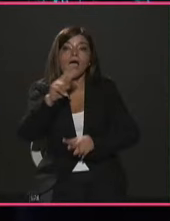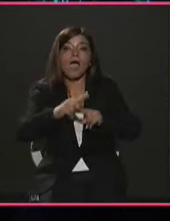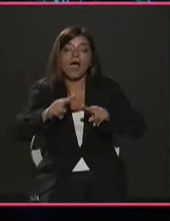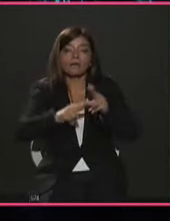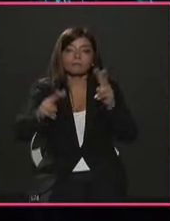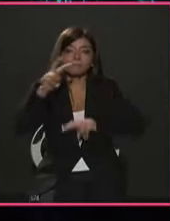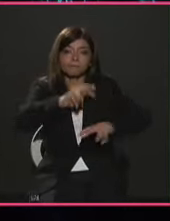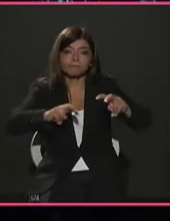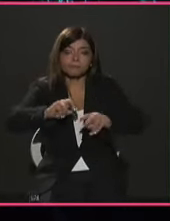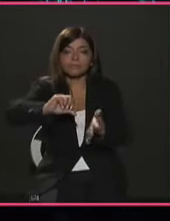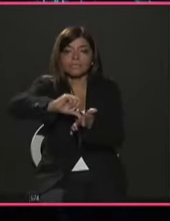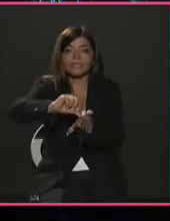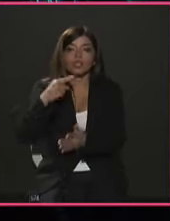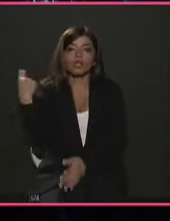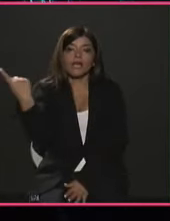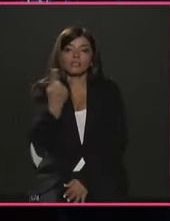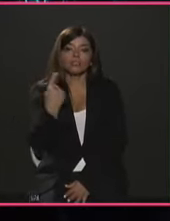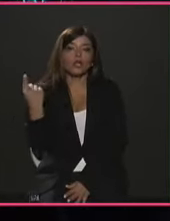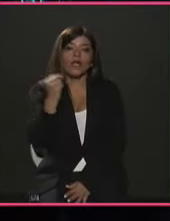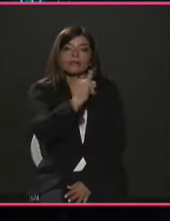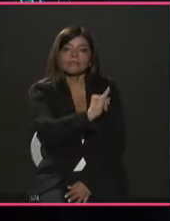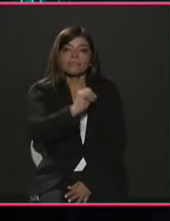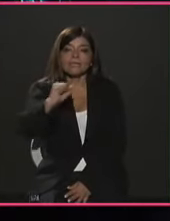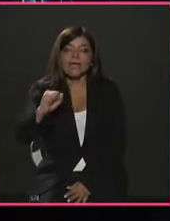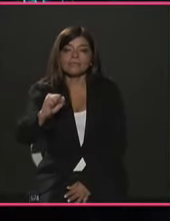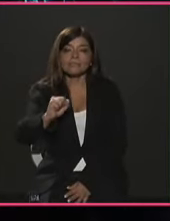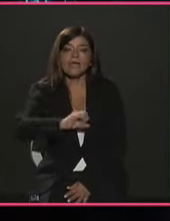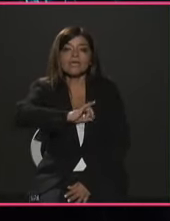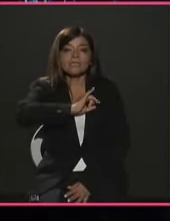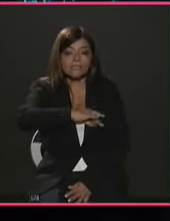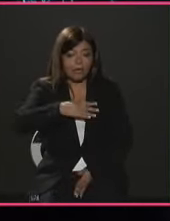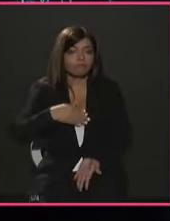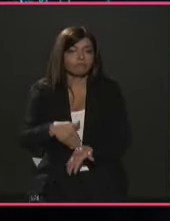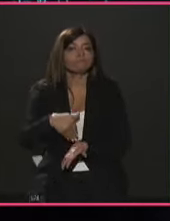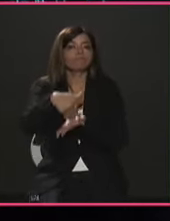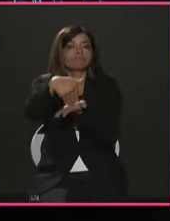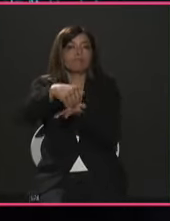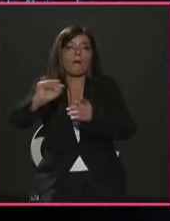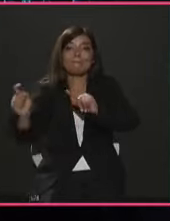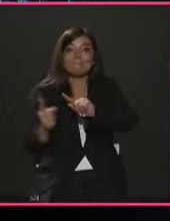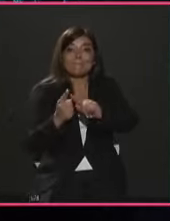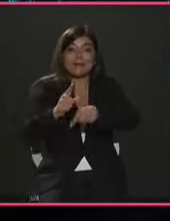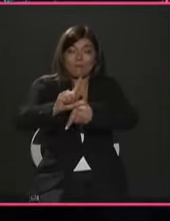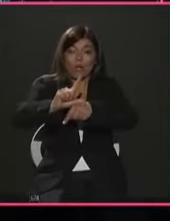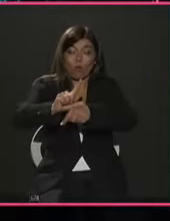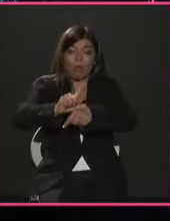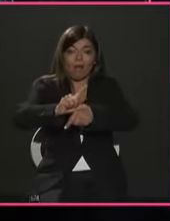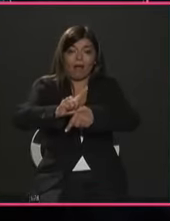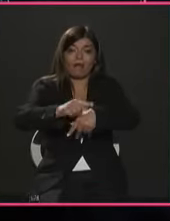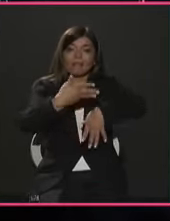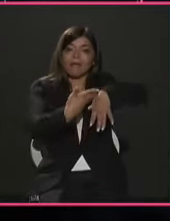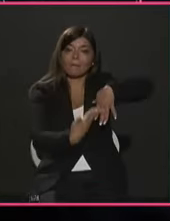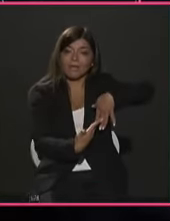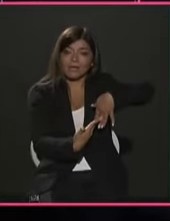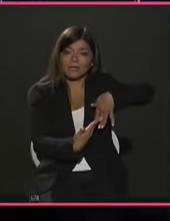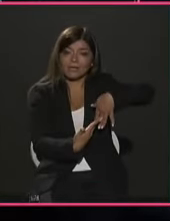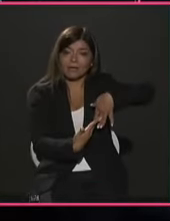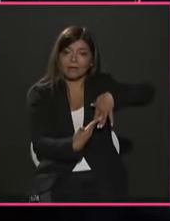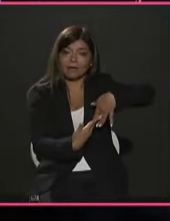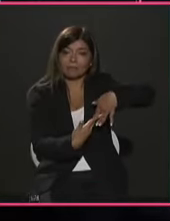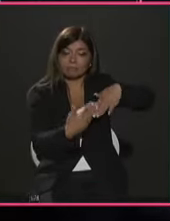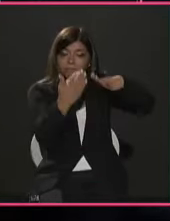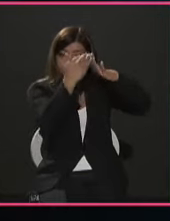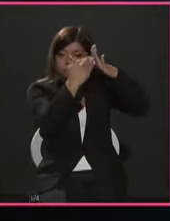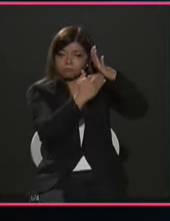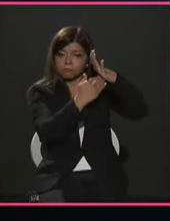el Centro Nacional de Inteligencia artificial chile se posiciona en esto en el primer lugar del continente Pero estos rankings van y